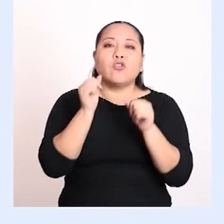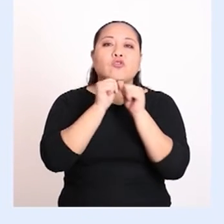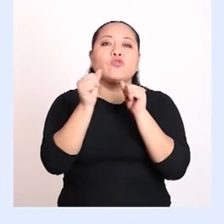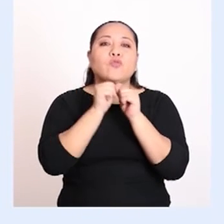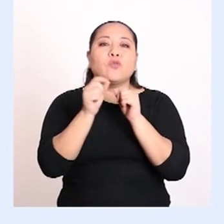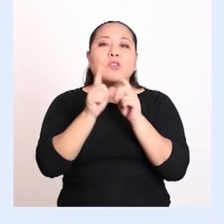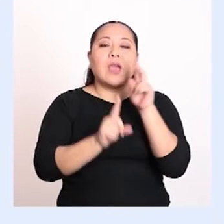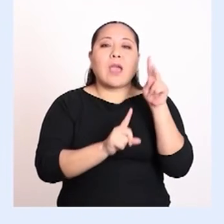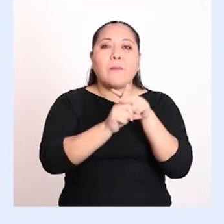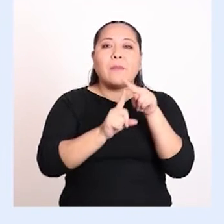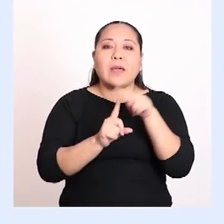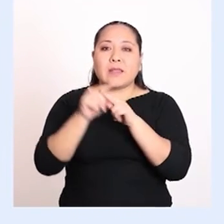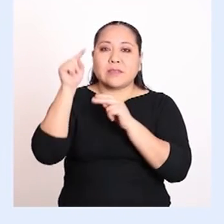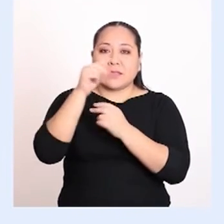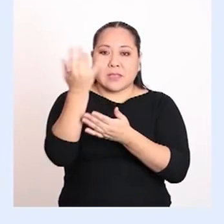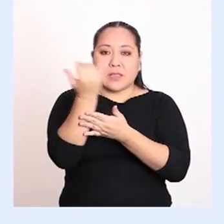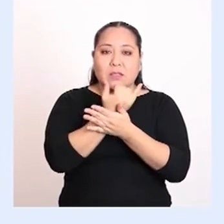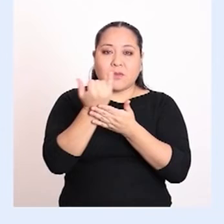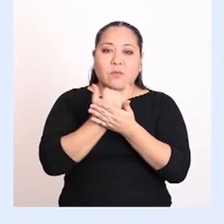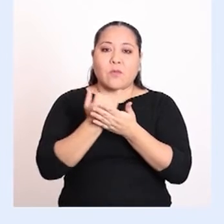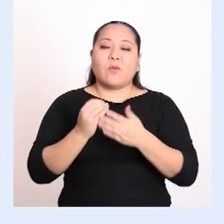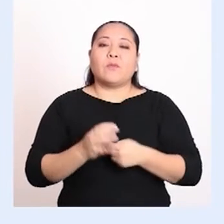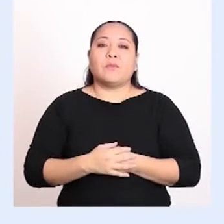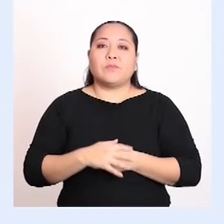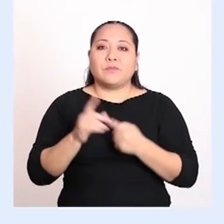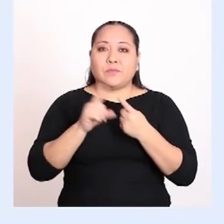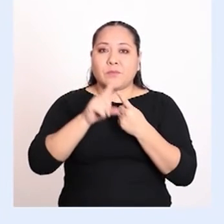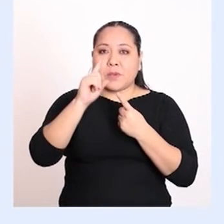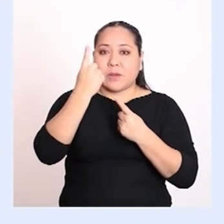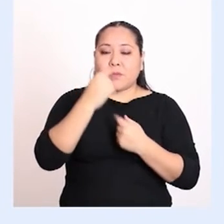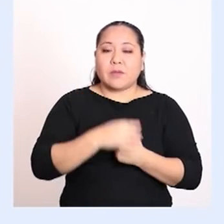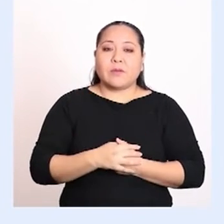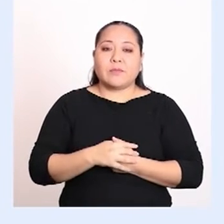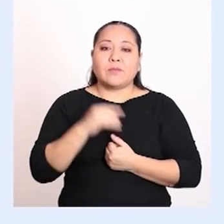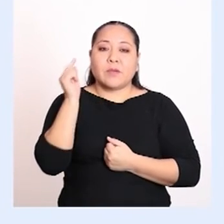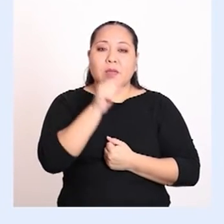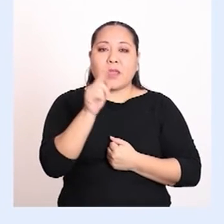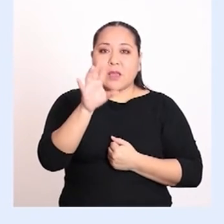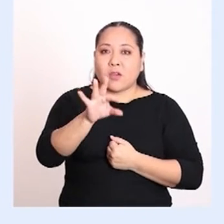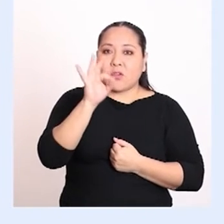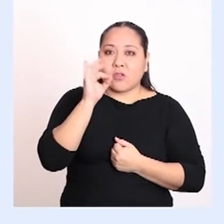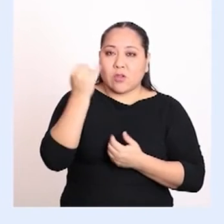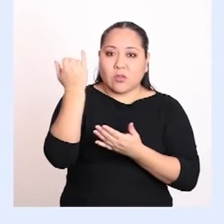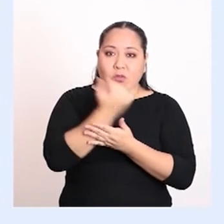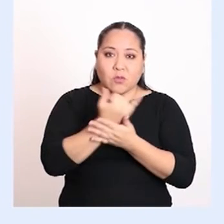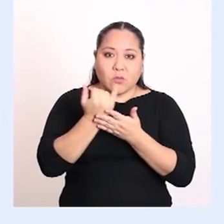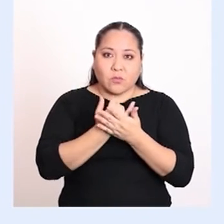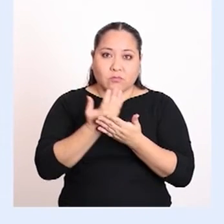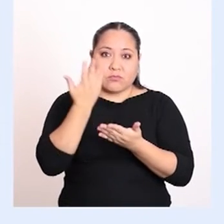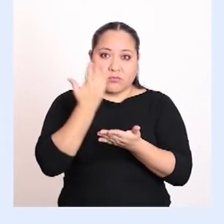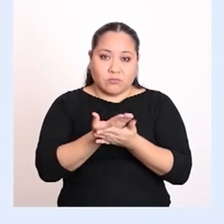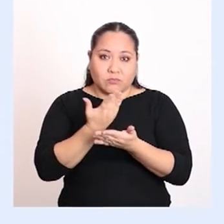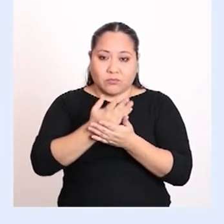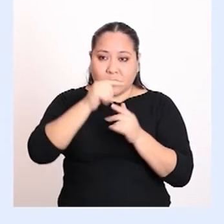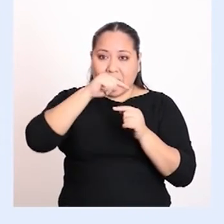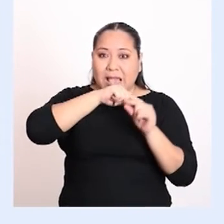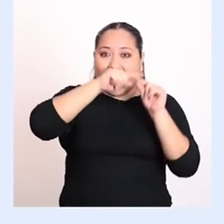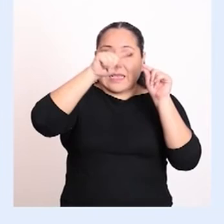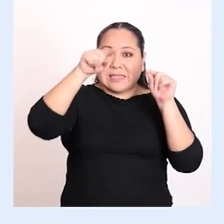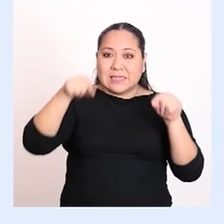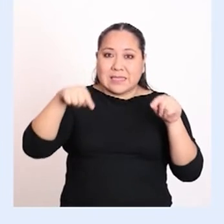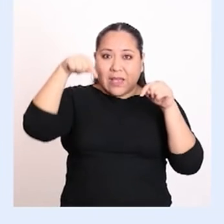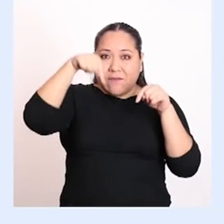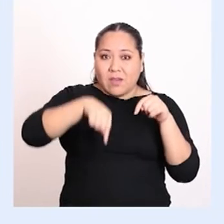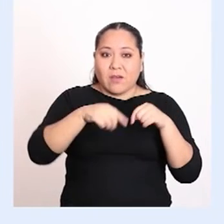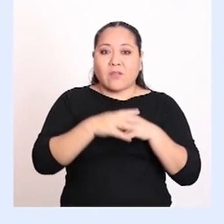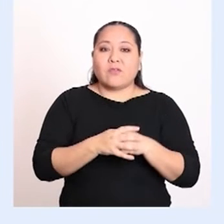que aparecen en nuestra gráfica. Primero, al tener una gráfica que se abre hacia abajo, nos